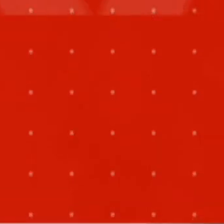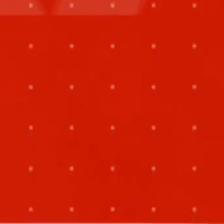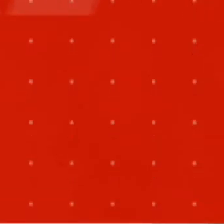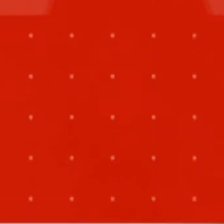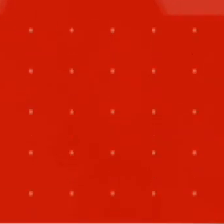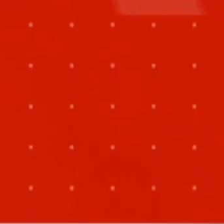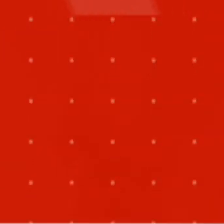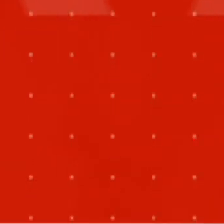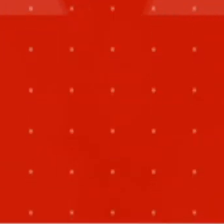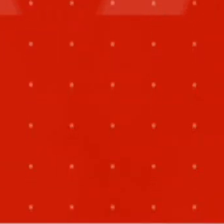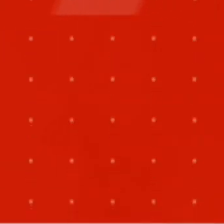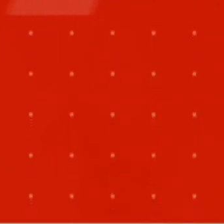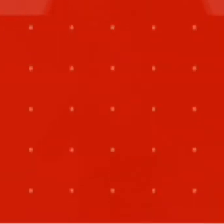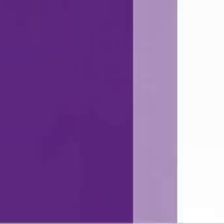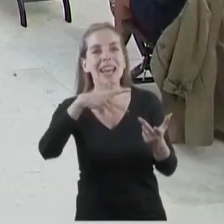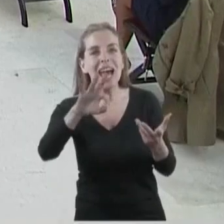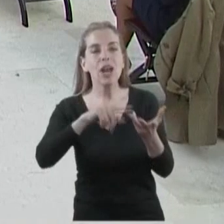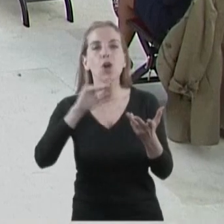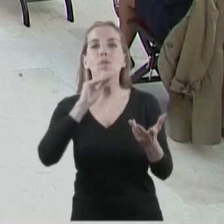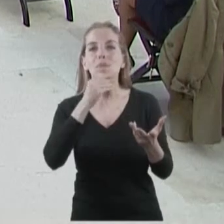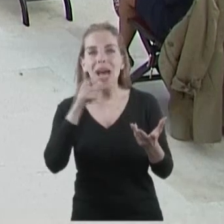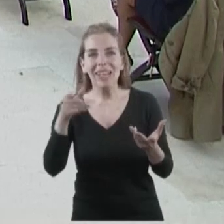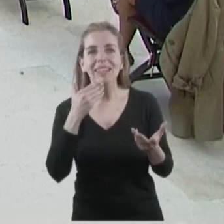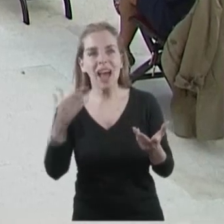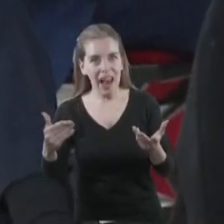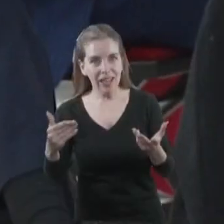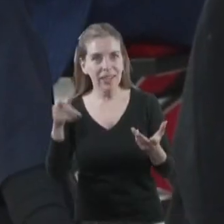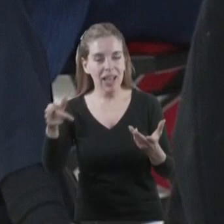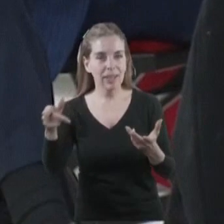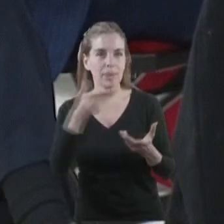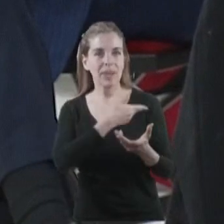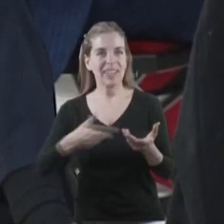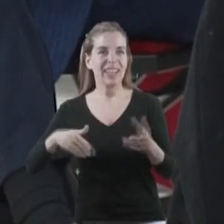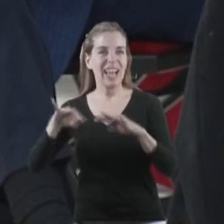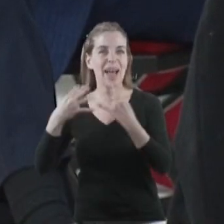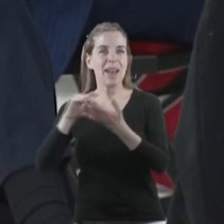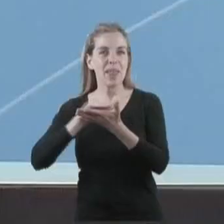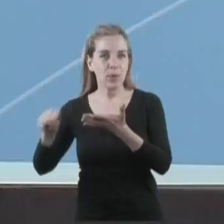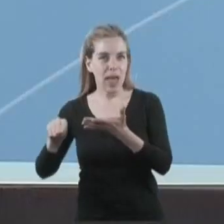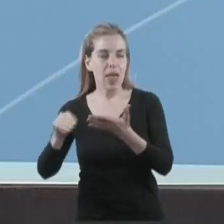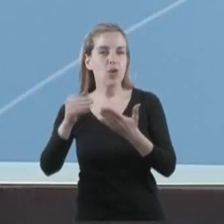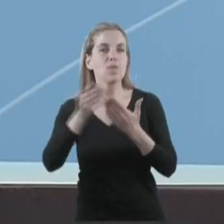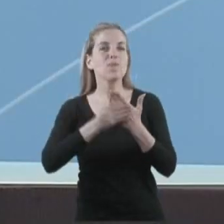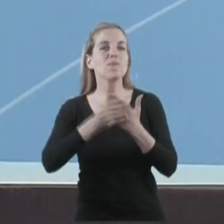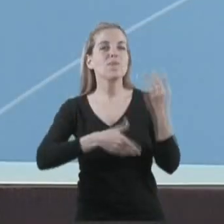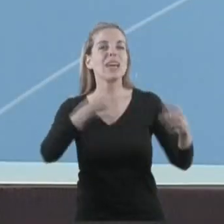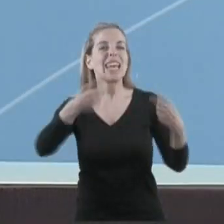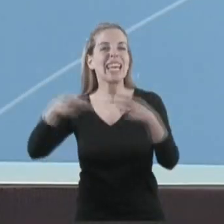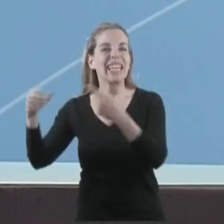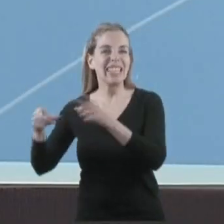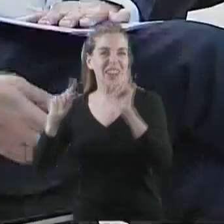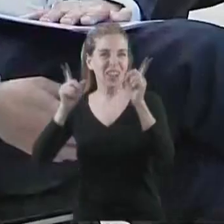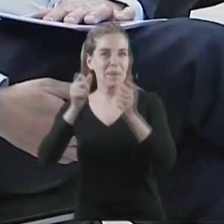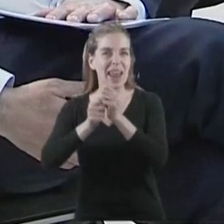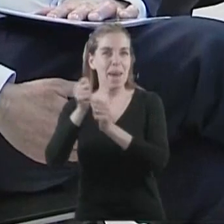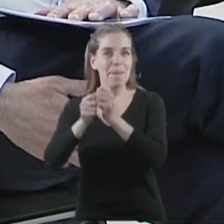Esto está pasando ahora, nos vamos rápidamente a Casa de Gobierno. Está hablando el ministro de Economía, Martín Guzmán, lo escuchamos. Y al sector privado que